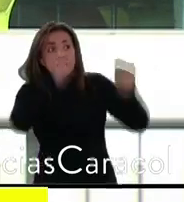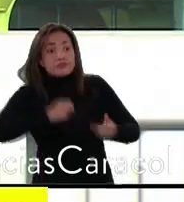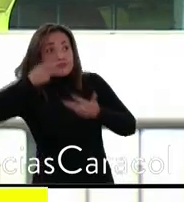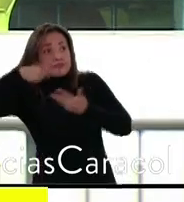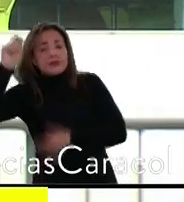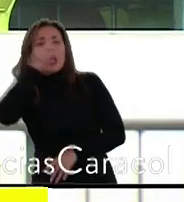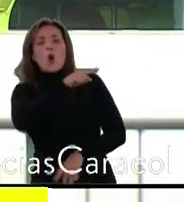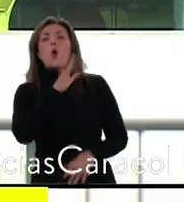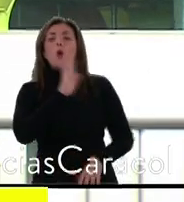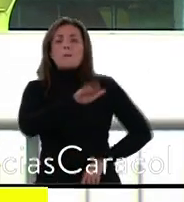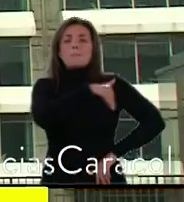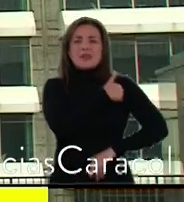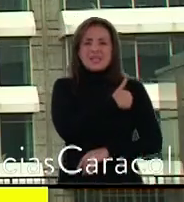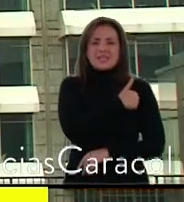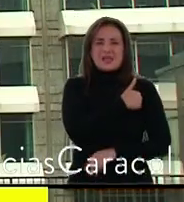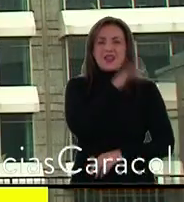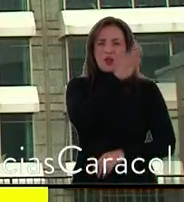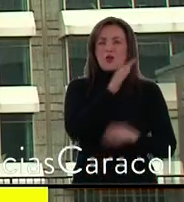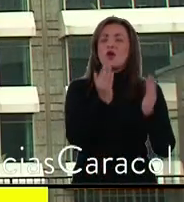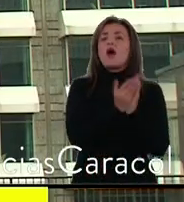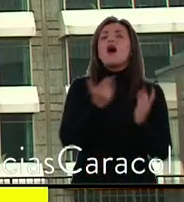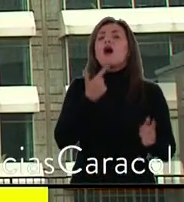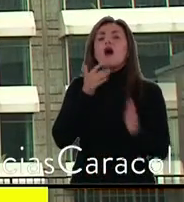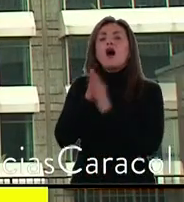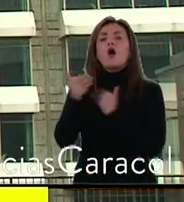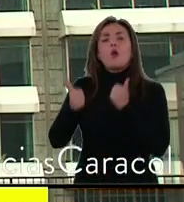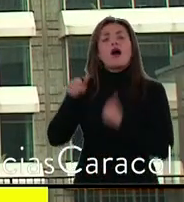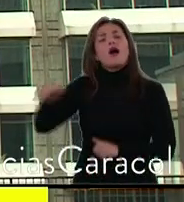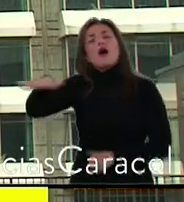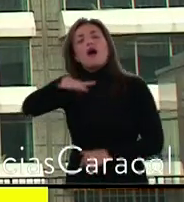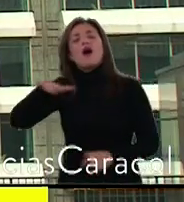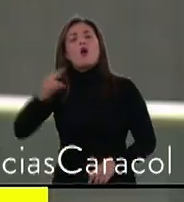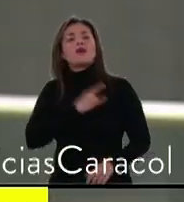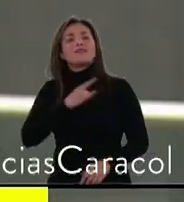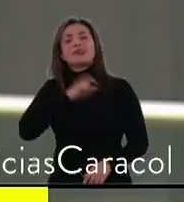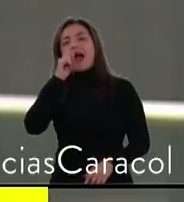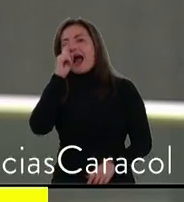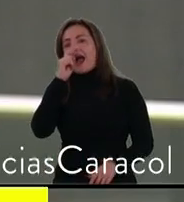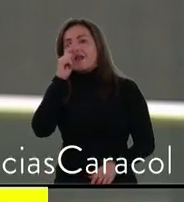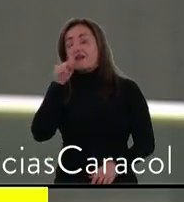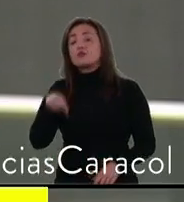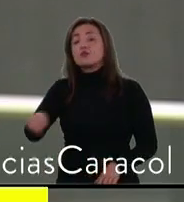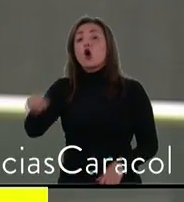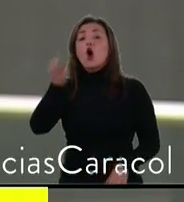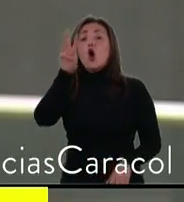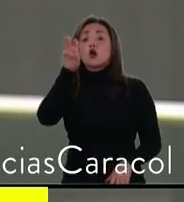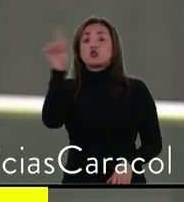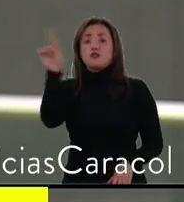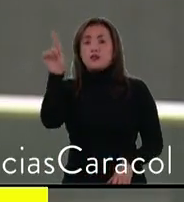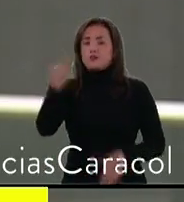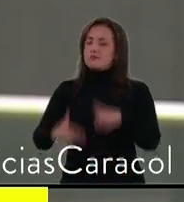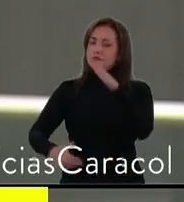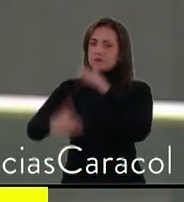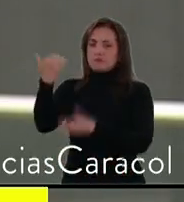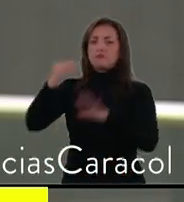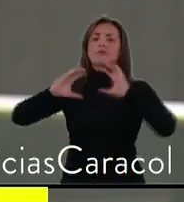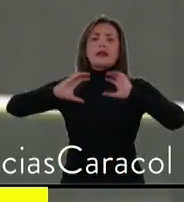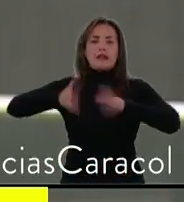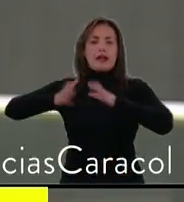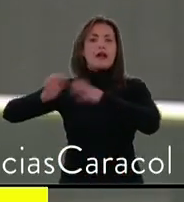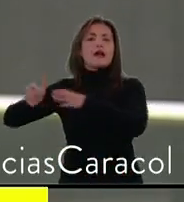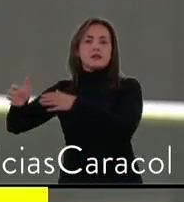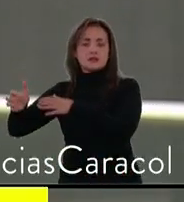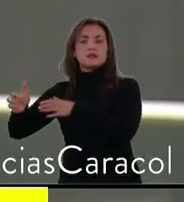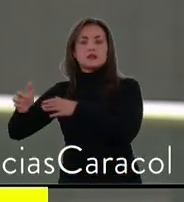La Universidad Javeriana es una de ellas. Iniciamos este próximo 8 de febrero con clases que van a